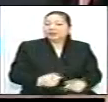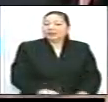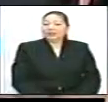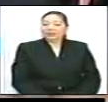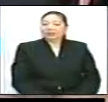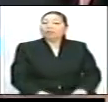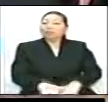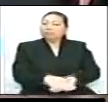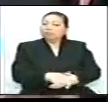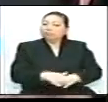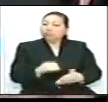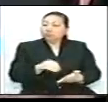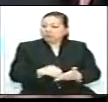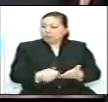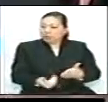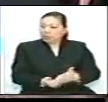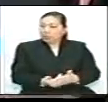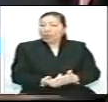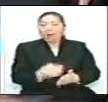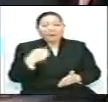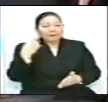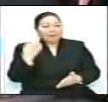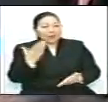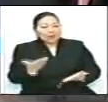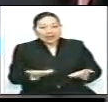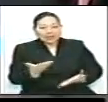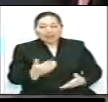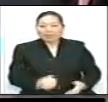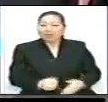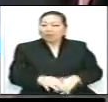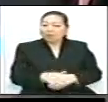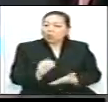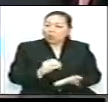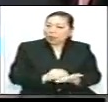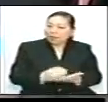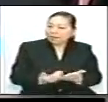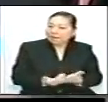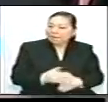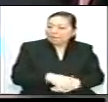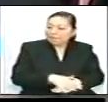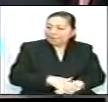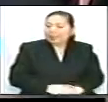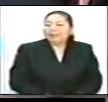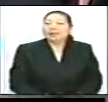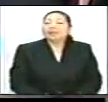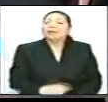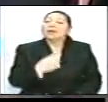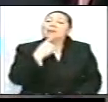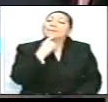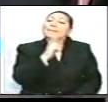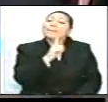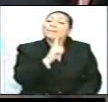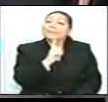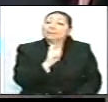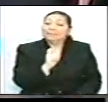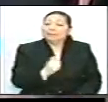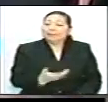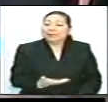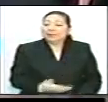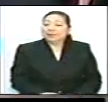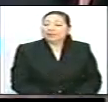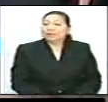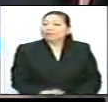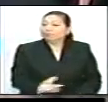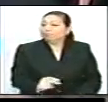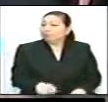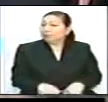a plantearse una nueva política, un nuevo plan. Y la pregunta es, ¿eso